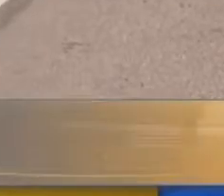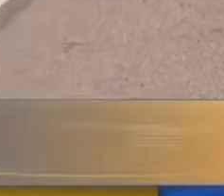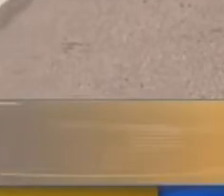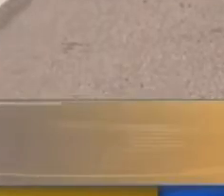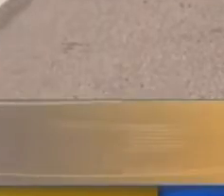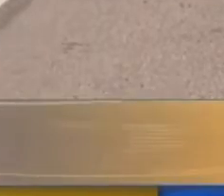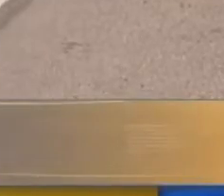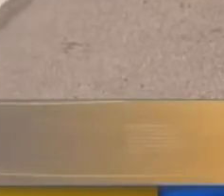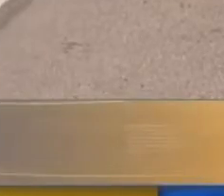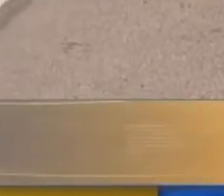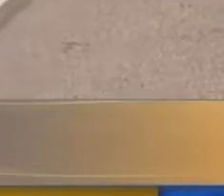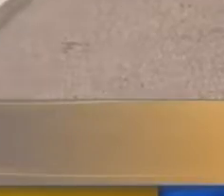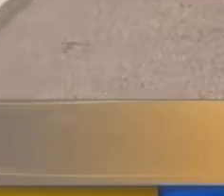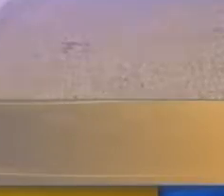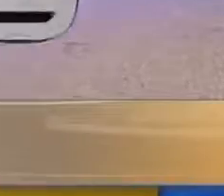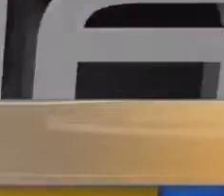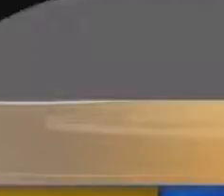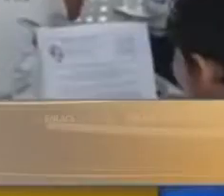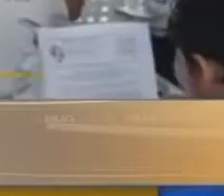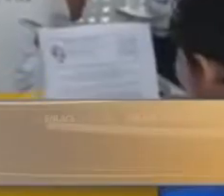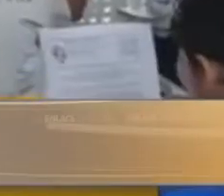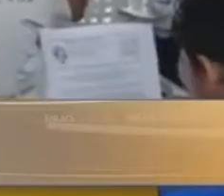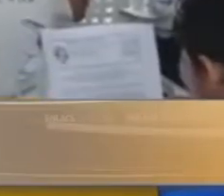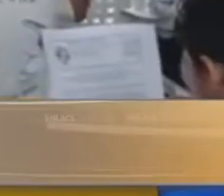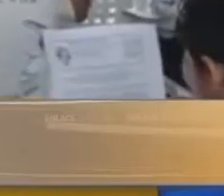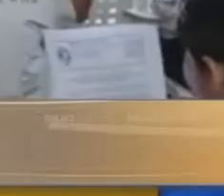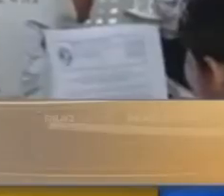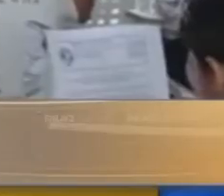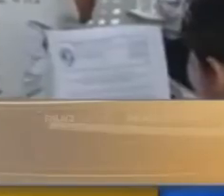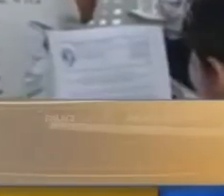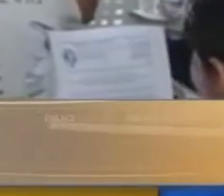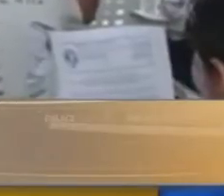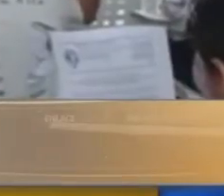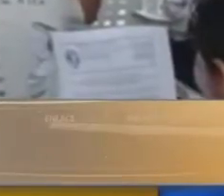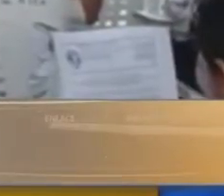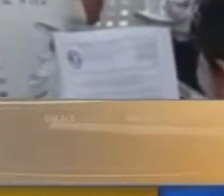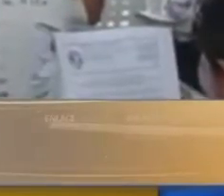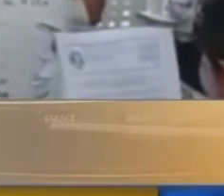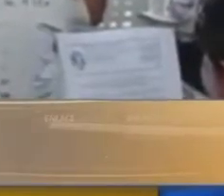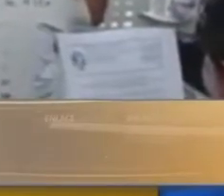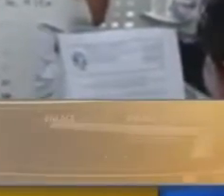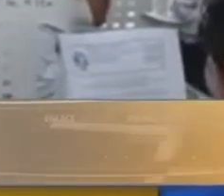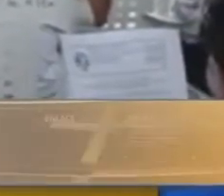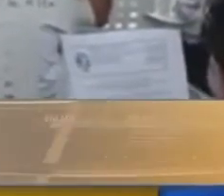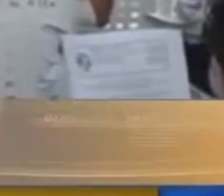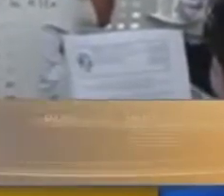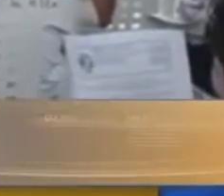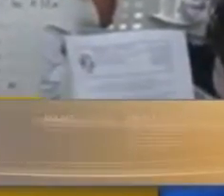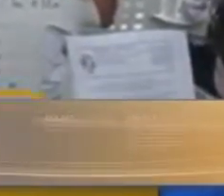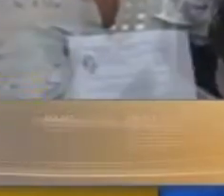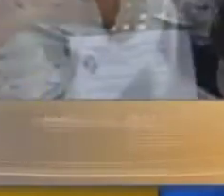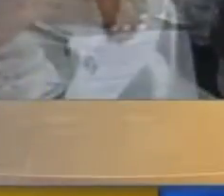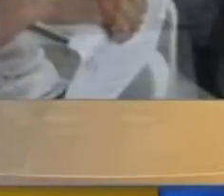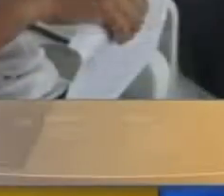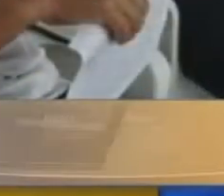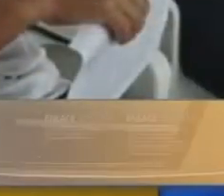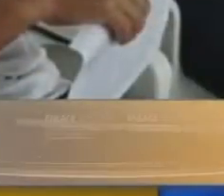país. En instante les tendremos los detalles. Terminado contrato de Asociación Tauramena, retornaron hoy a Ecopetrol los